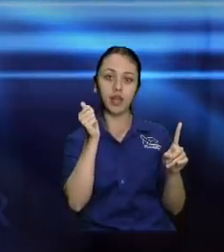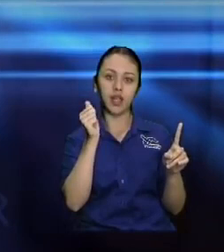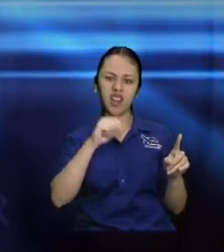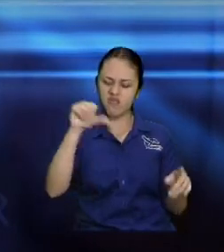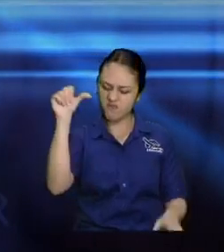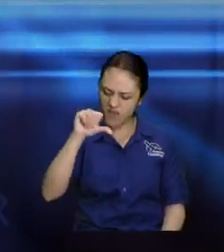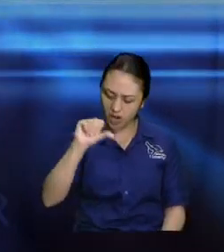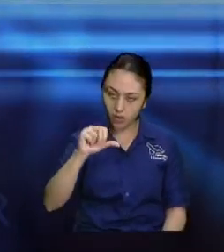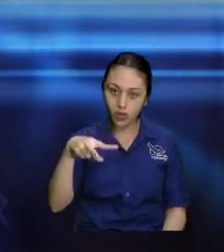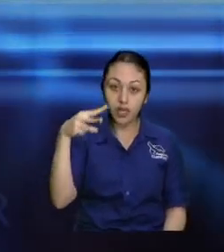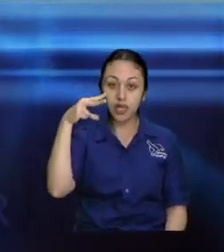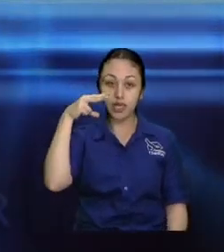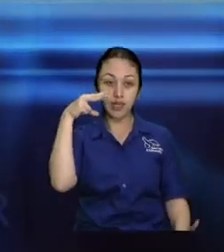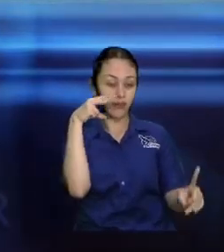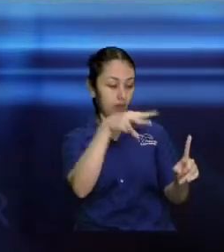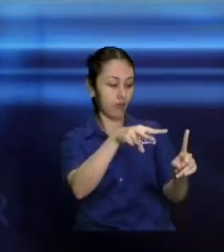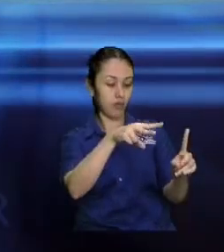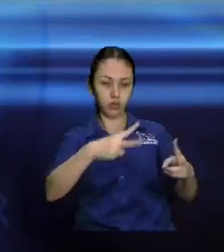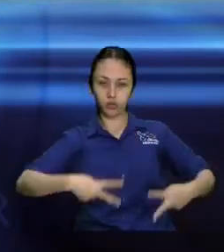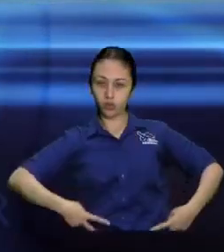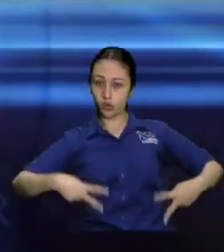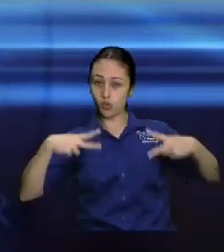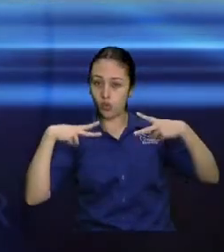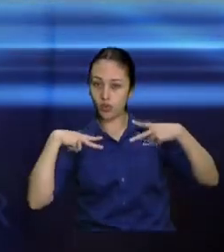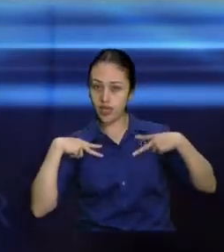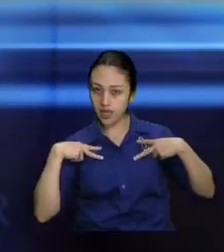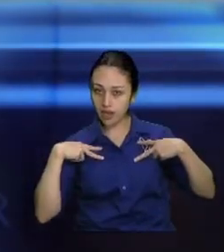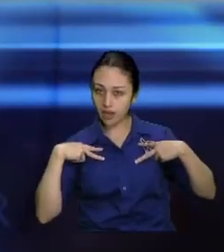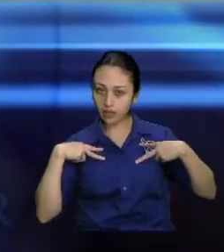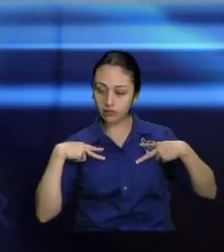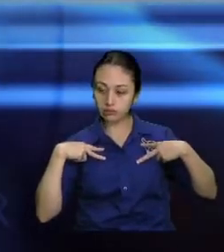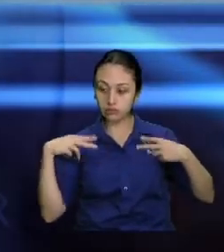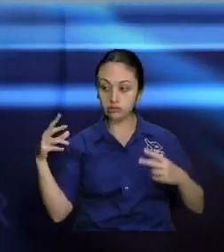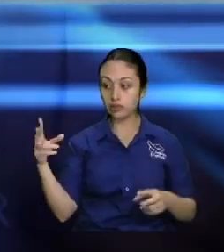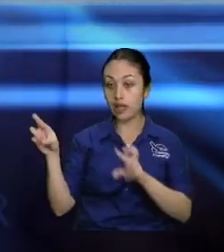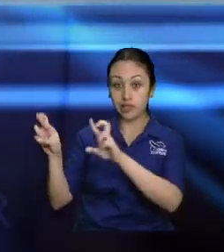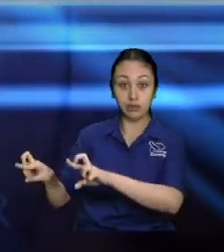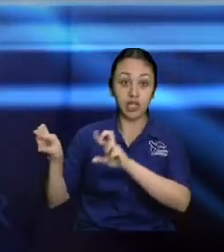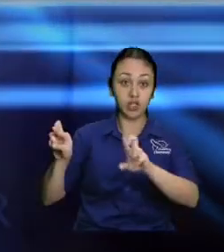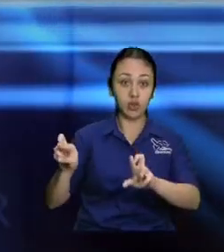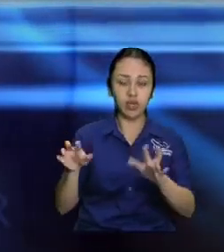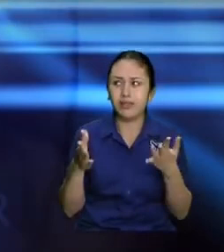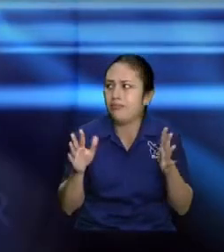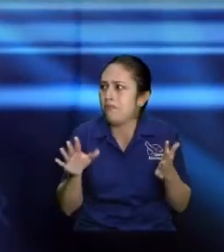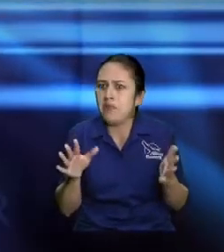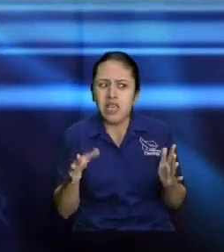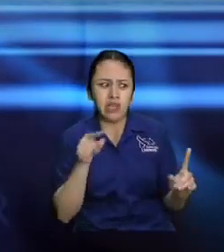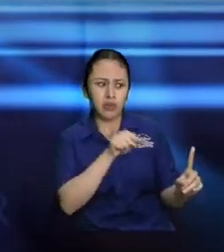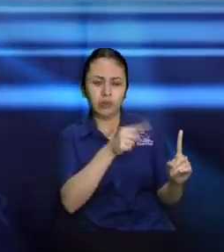de Nabal, hermano, le tenían pánico las gentes.